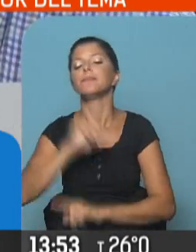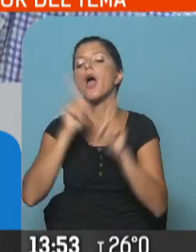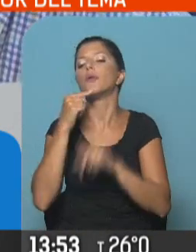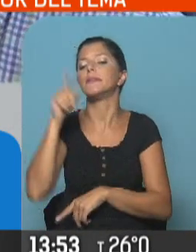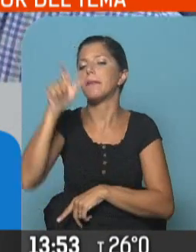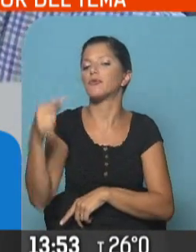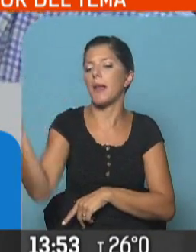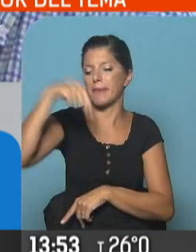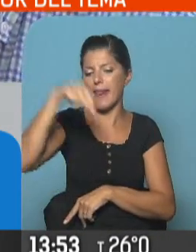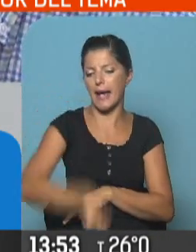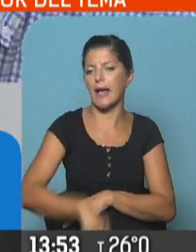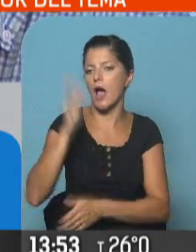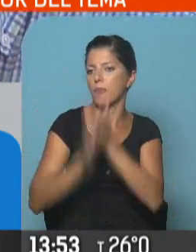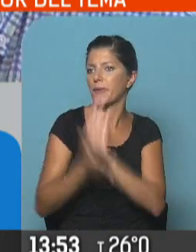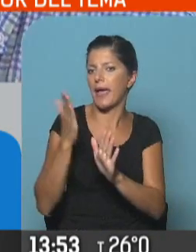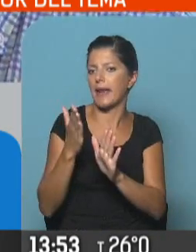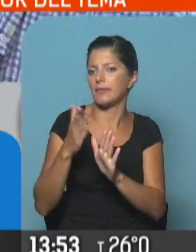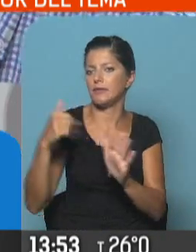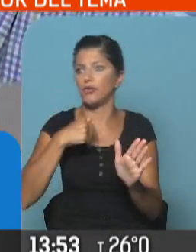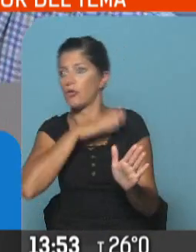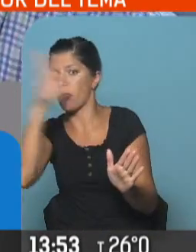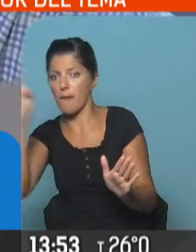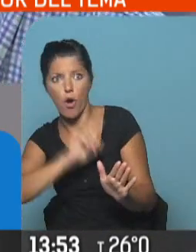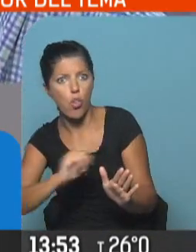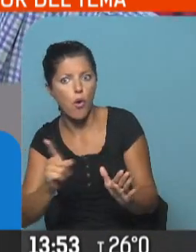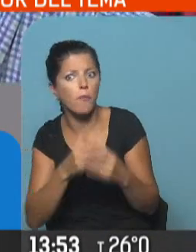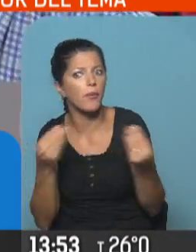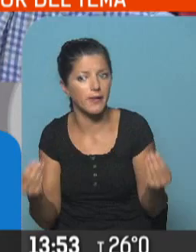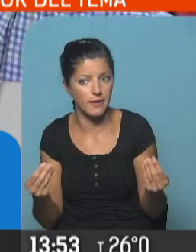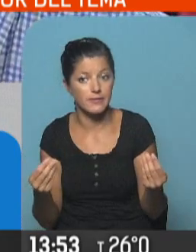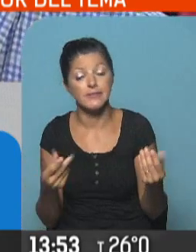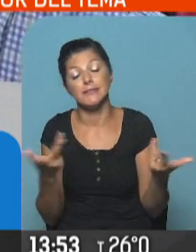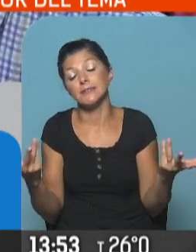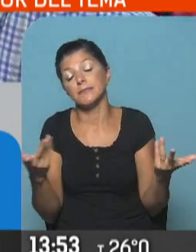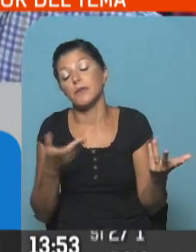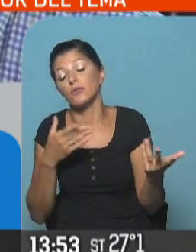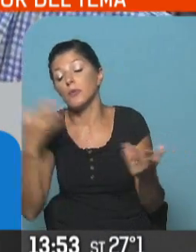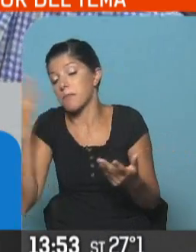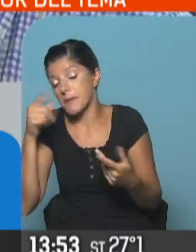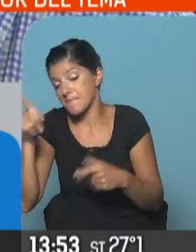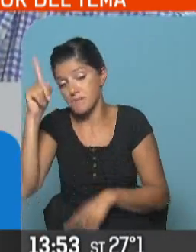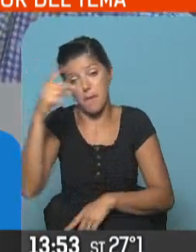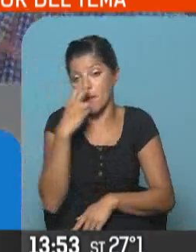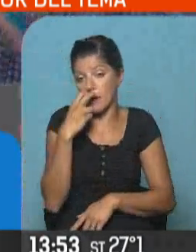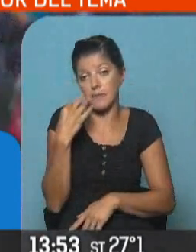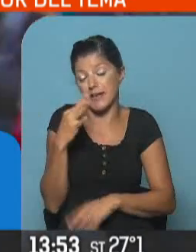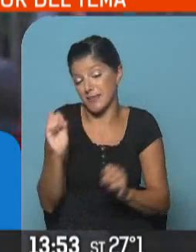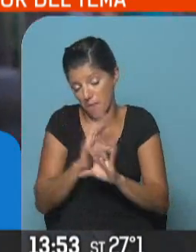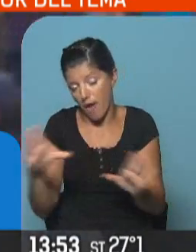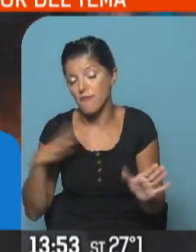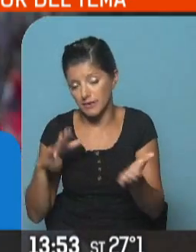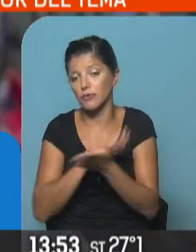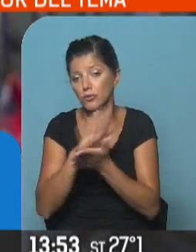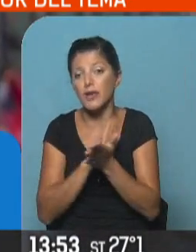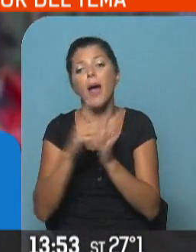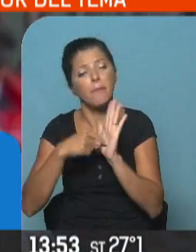Argentina sean cubiertos y no los otros? Bueno, esta es una realidad quizás penosa para mi país, es un tema no resuelto en su historia, pero que estoy seguro que lo